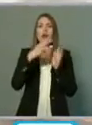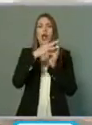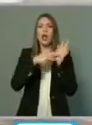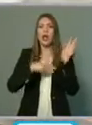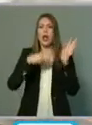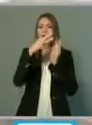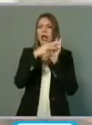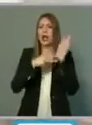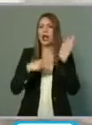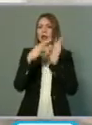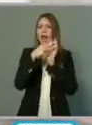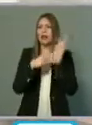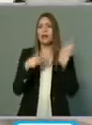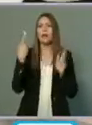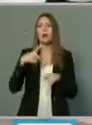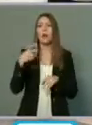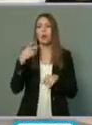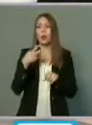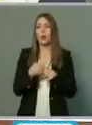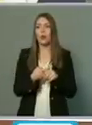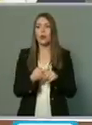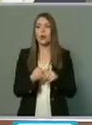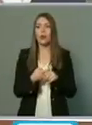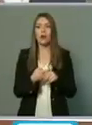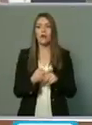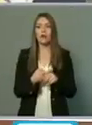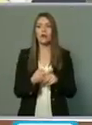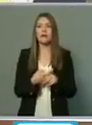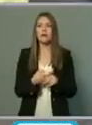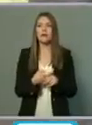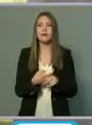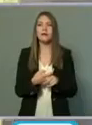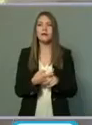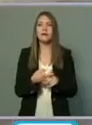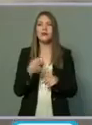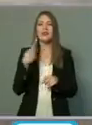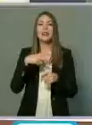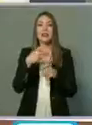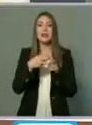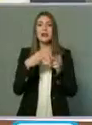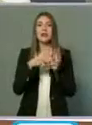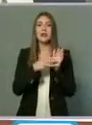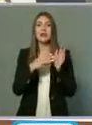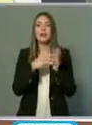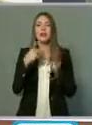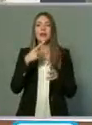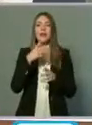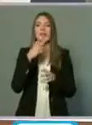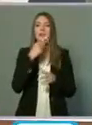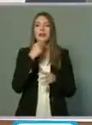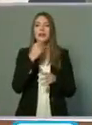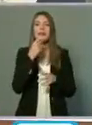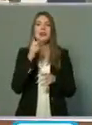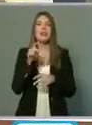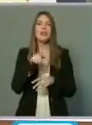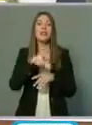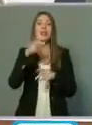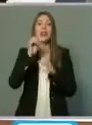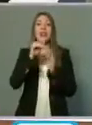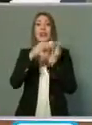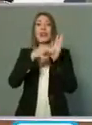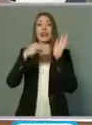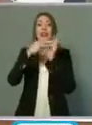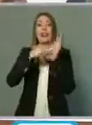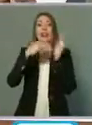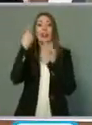Pero duro, ¿eh? Duro, exactamente. Aquí sí, pues la salpicadera va a estar buena, pero pues vale la pena, ¿ok? Pero póngaselo así en la cara y ya también tiene mascarilla de Además, pepino.